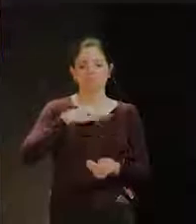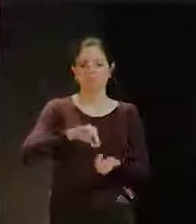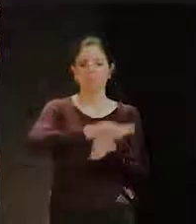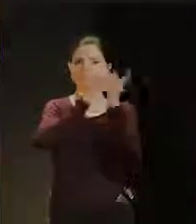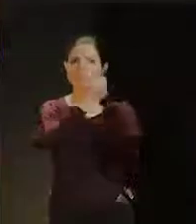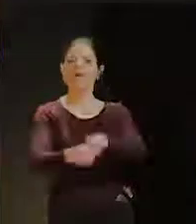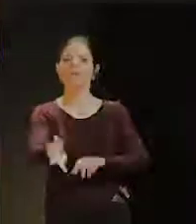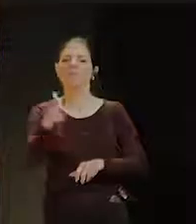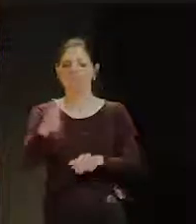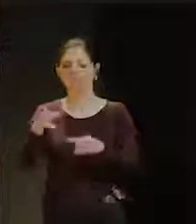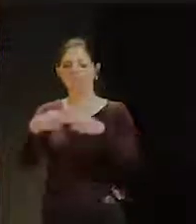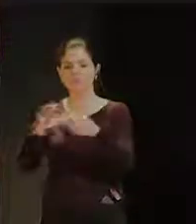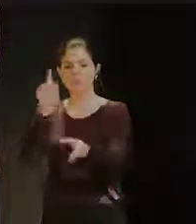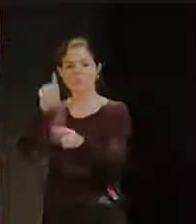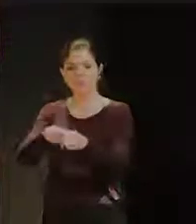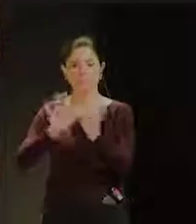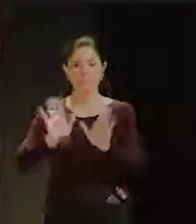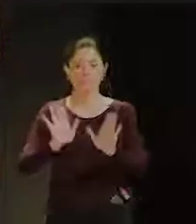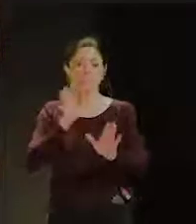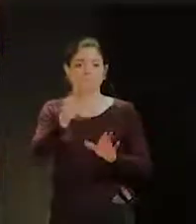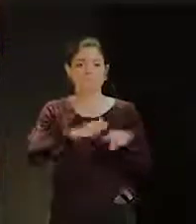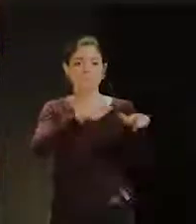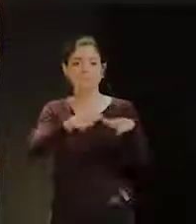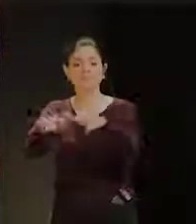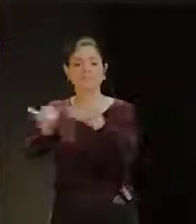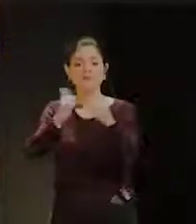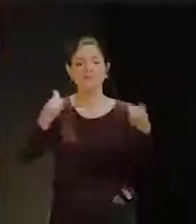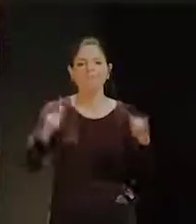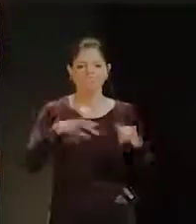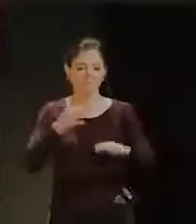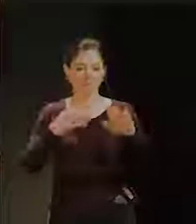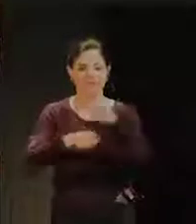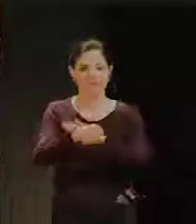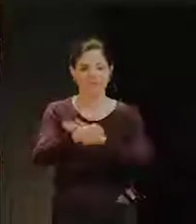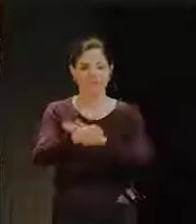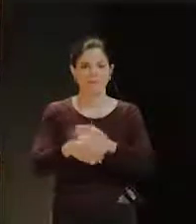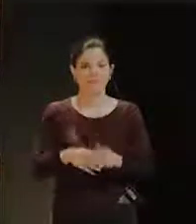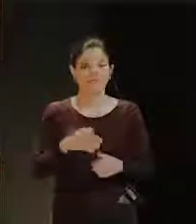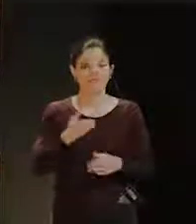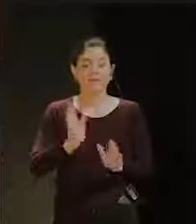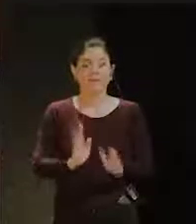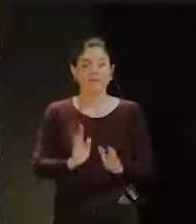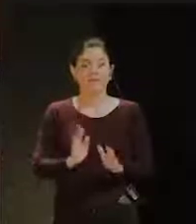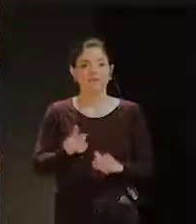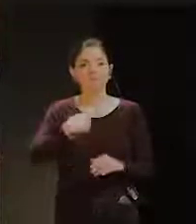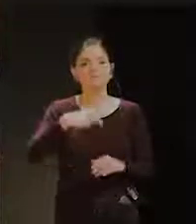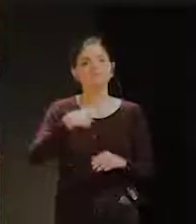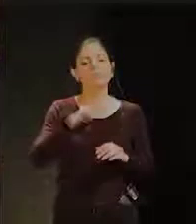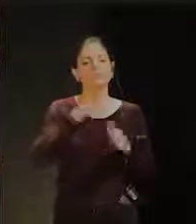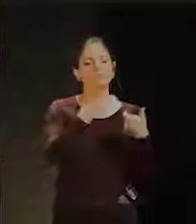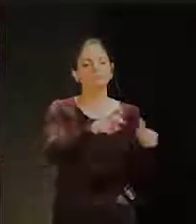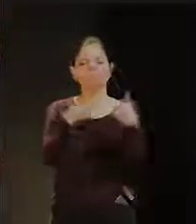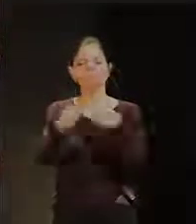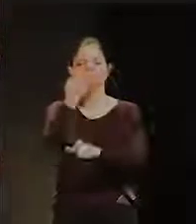un miembro pleno de la sociedad, y por lo tanto las salas y los eventos sean accesibles. Y nos clasifica a las